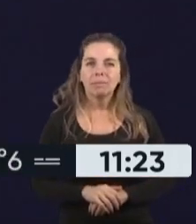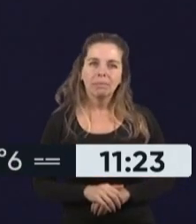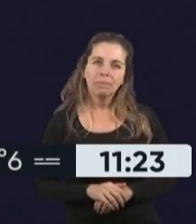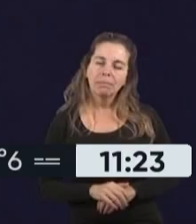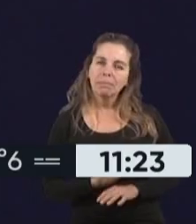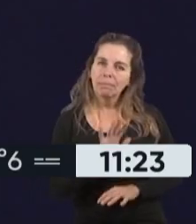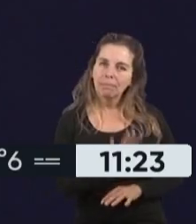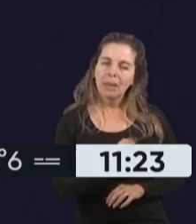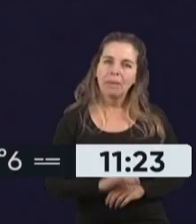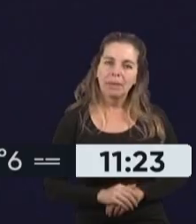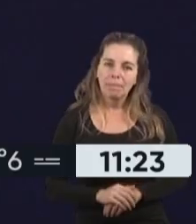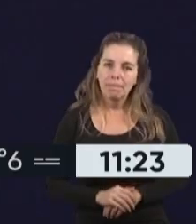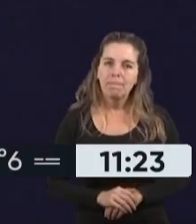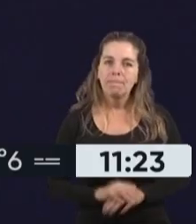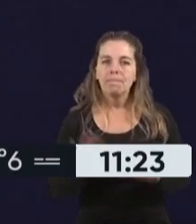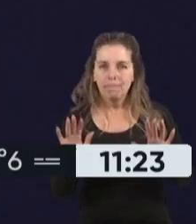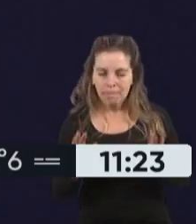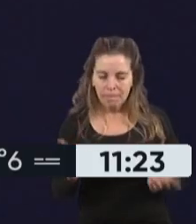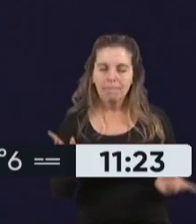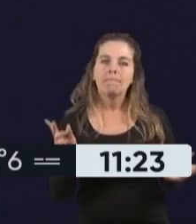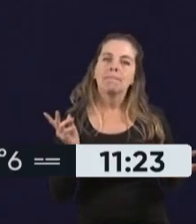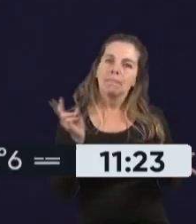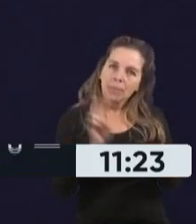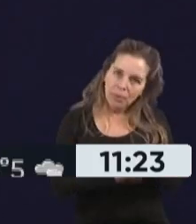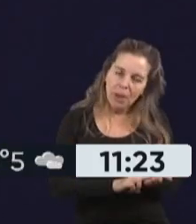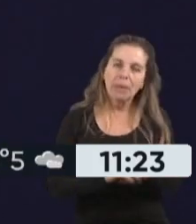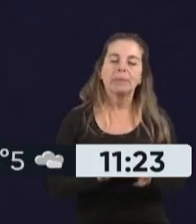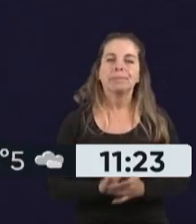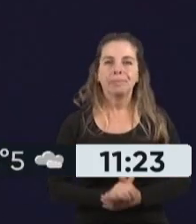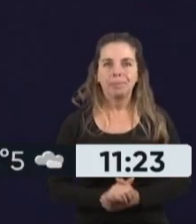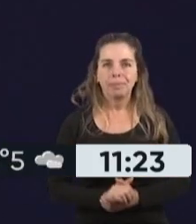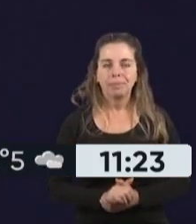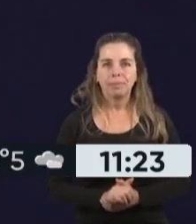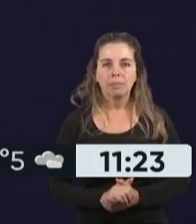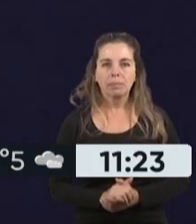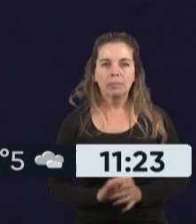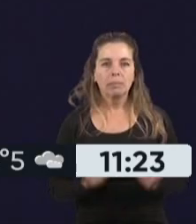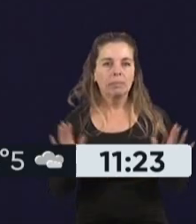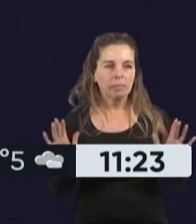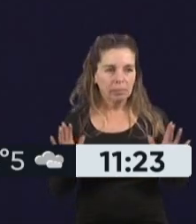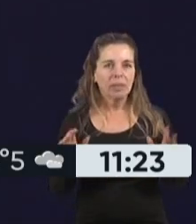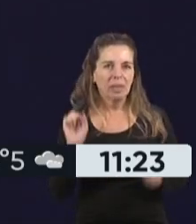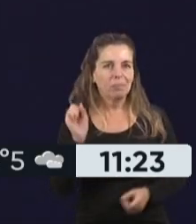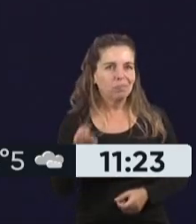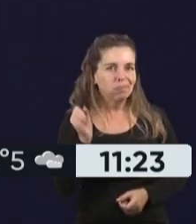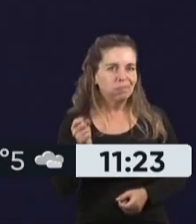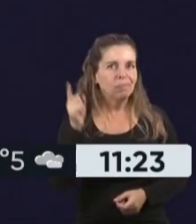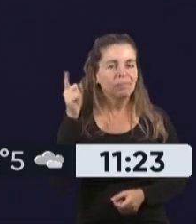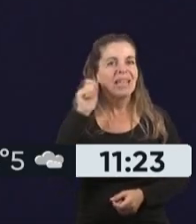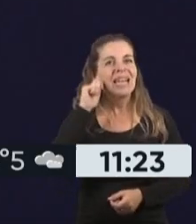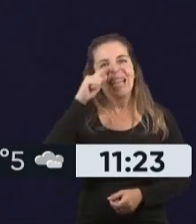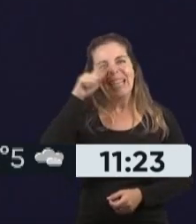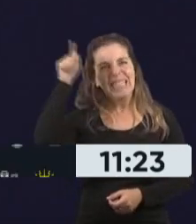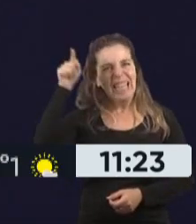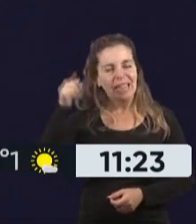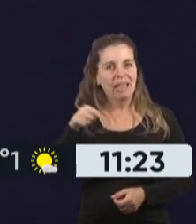A ver, vuelvo a repetirlo una vez más, nosotros, bueno, de hecho nos pasó con el G7, ¿no? Que no